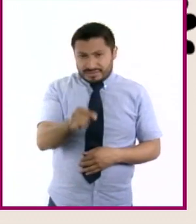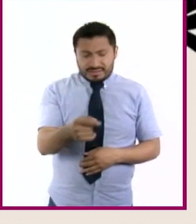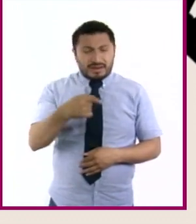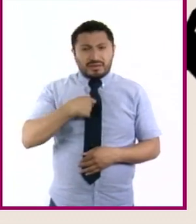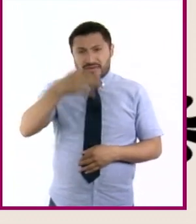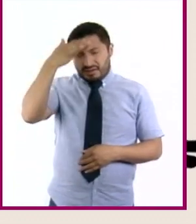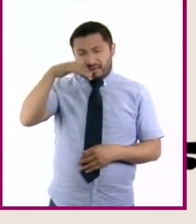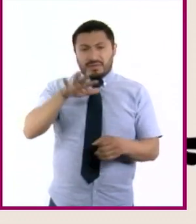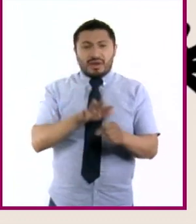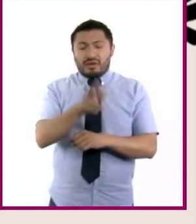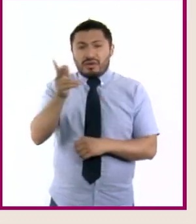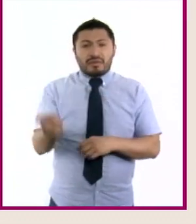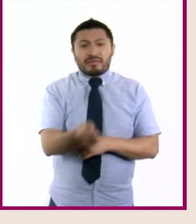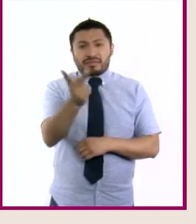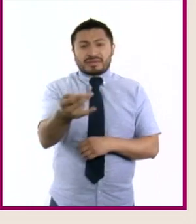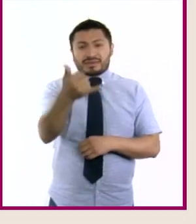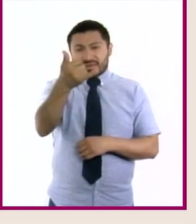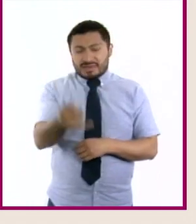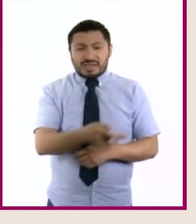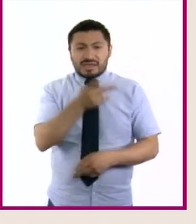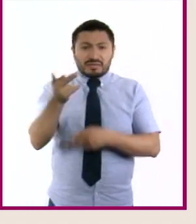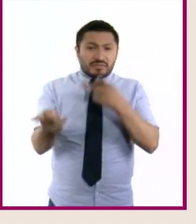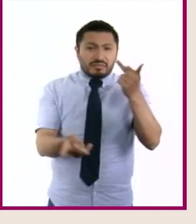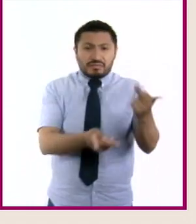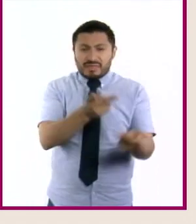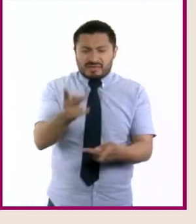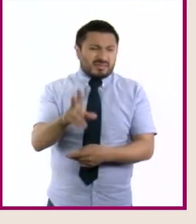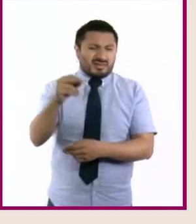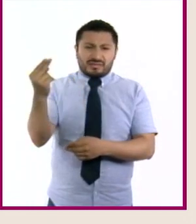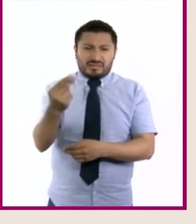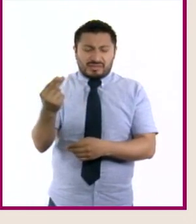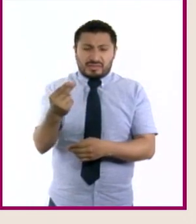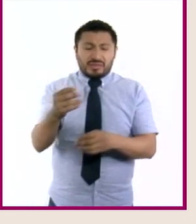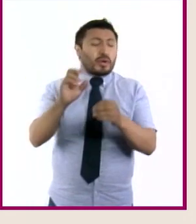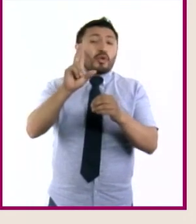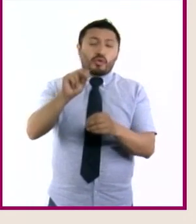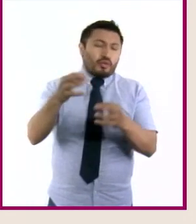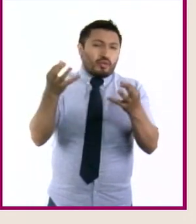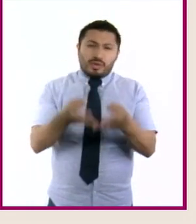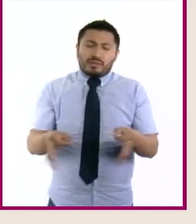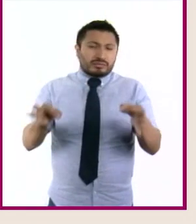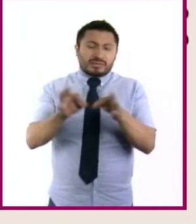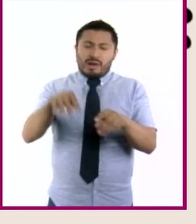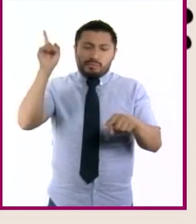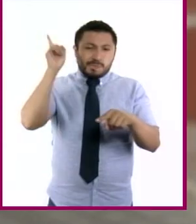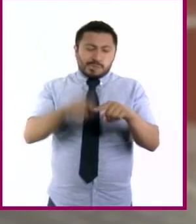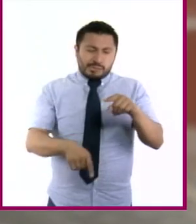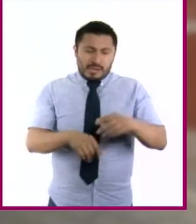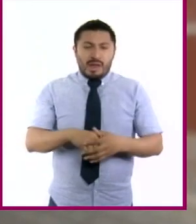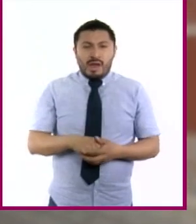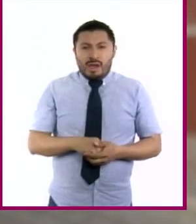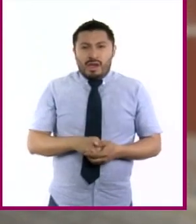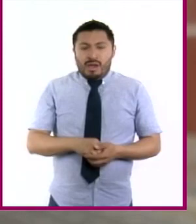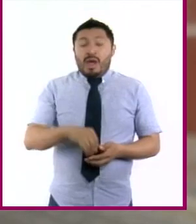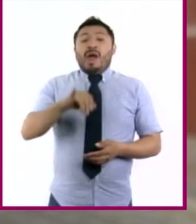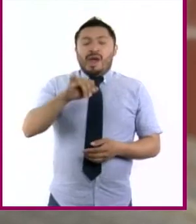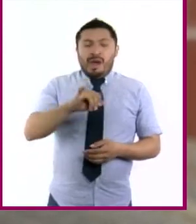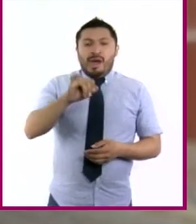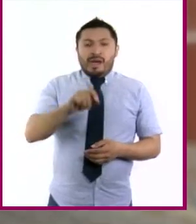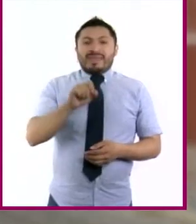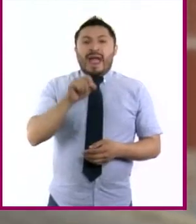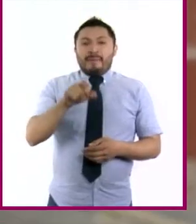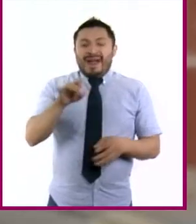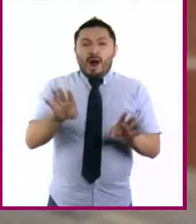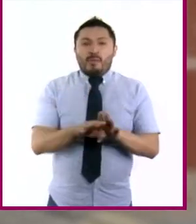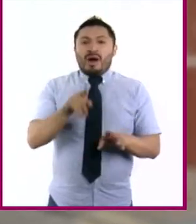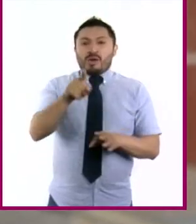qué preguntar y se eliminarán preguntas o apartados innecesarios que a veces hacen que perdamos el rumbo de la investigación. Así es, además